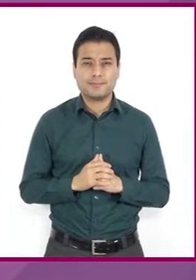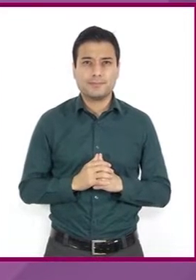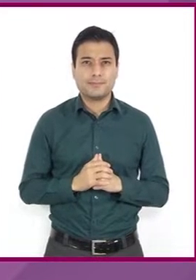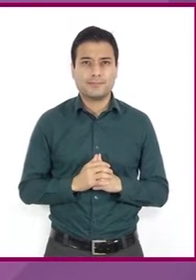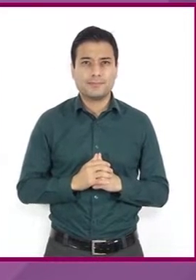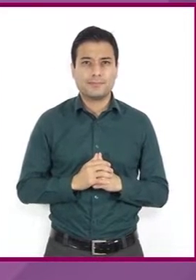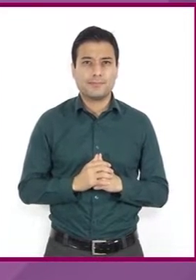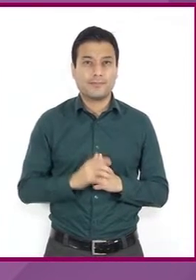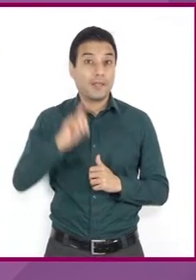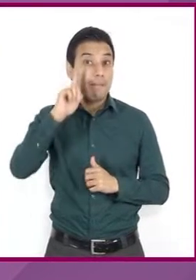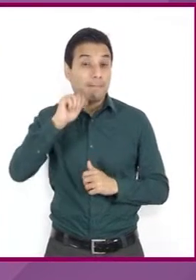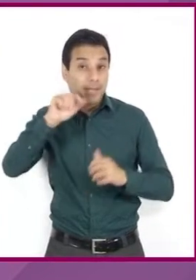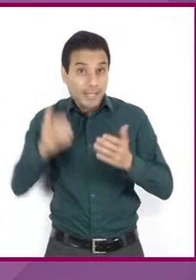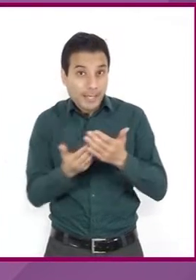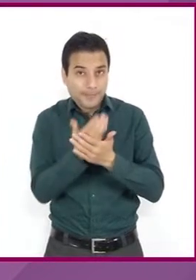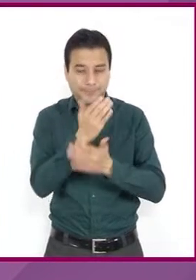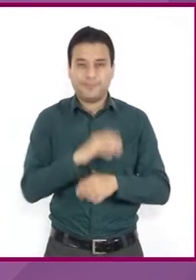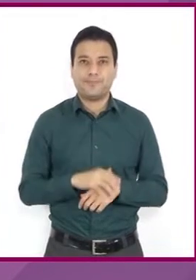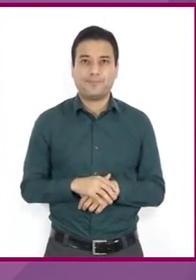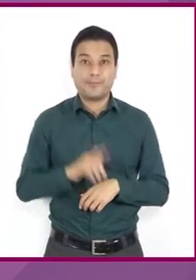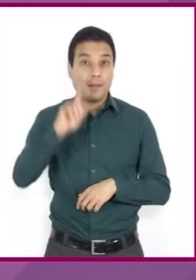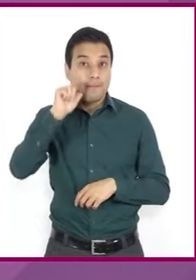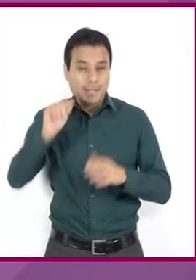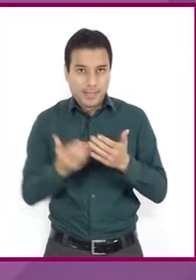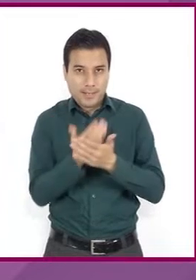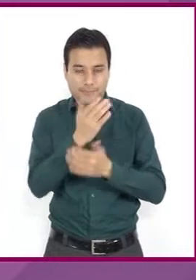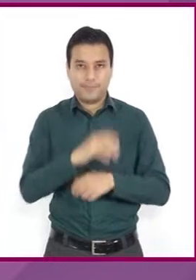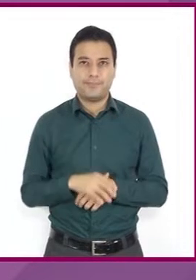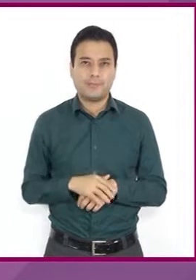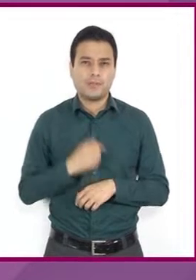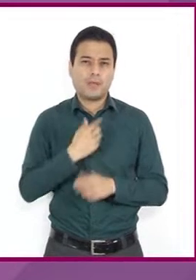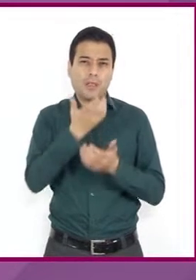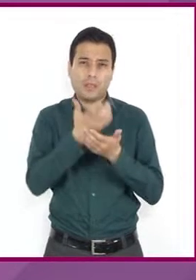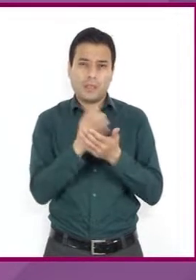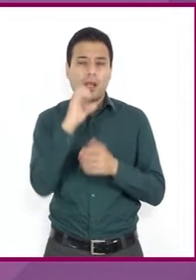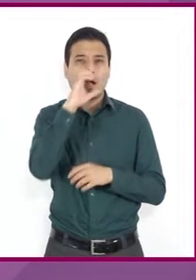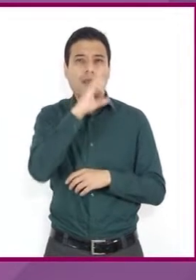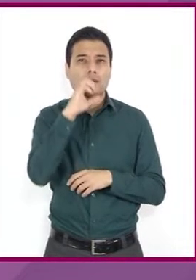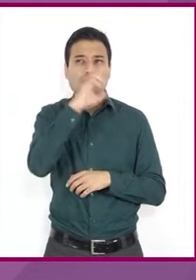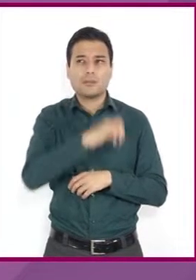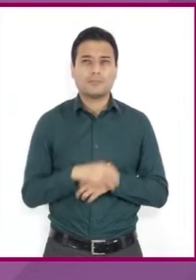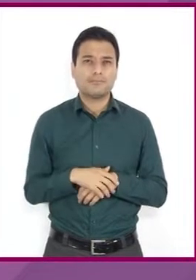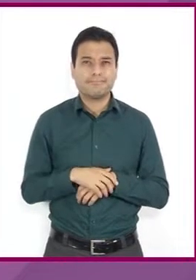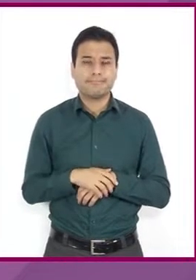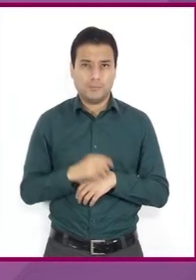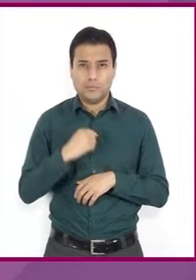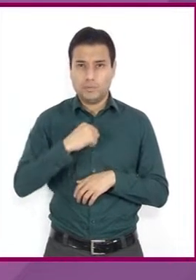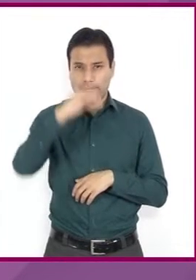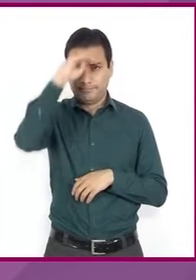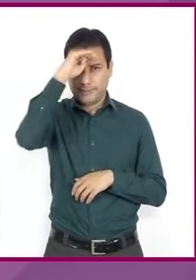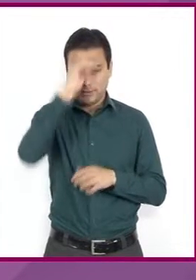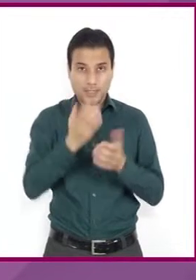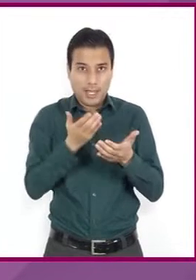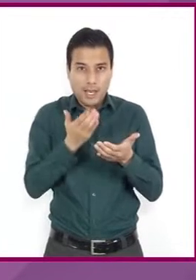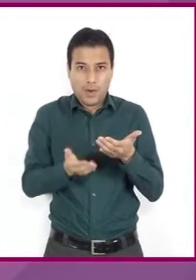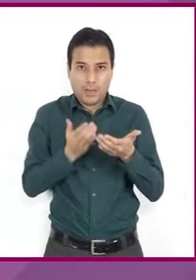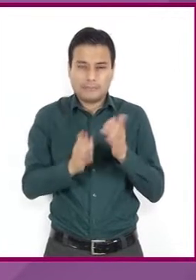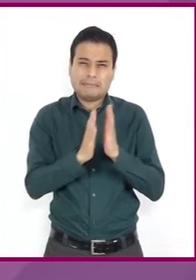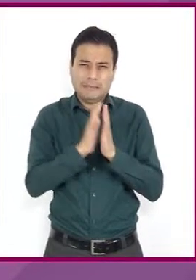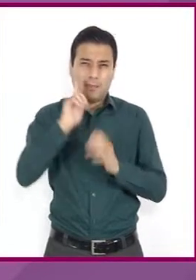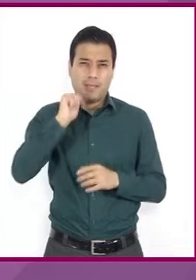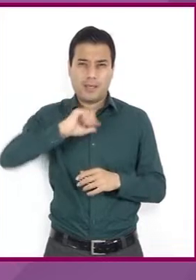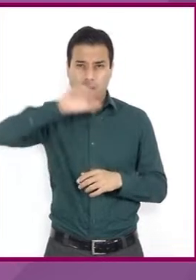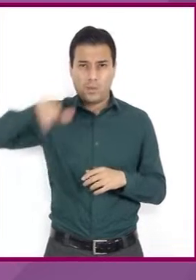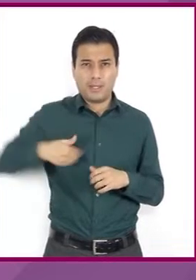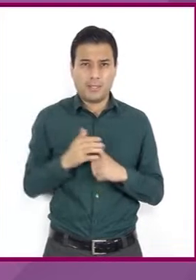Mañana, mañana, el reposo caliente aún de ser. Piensa el presente, guárdame para